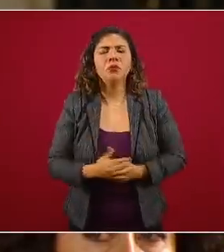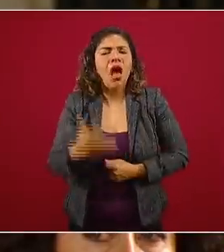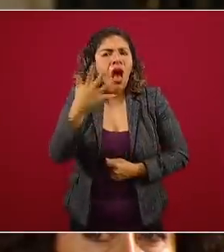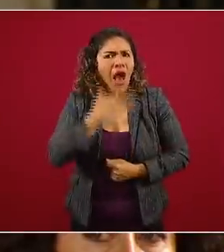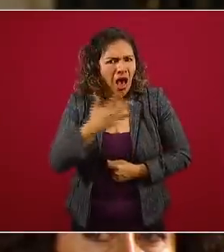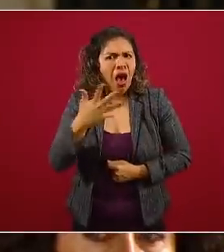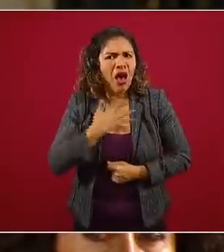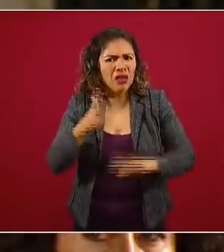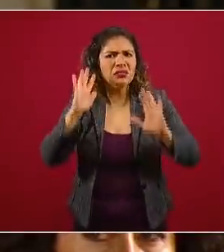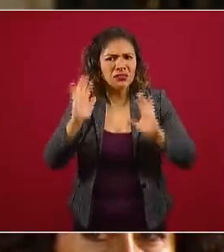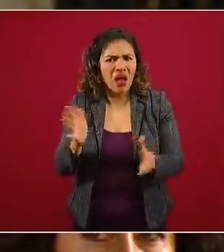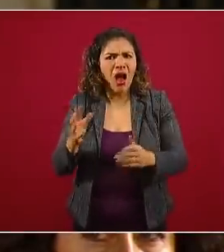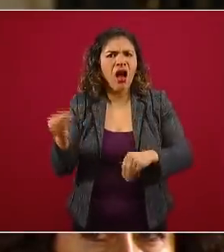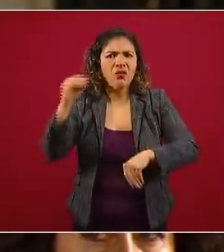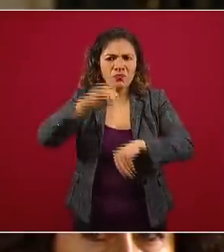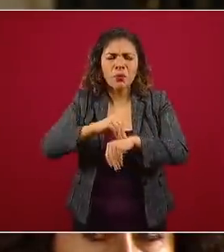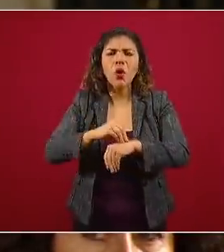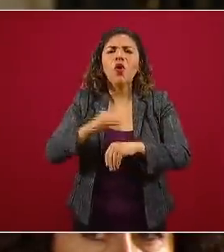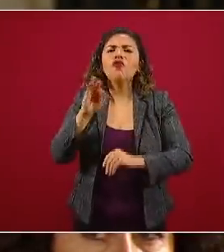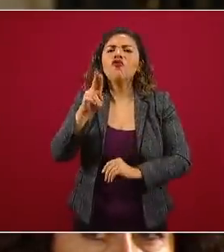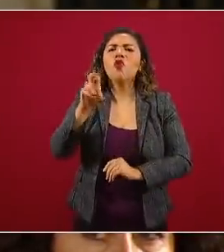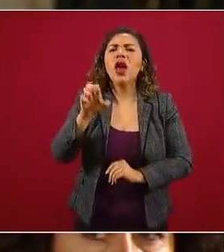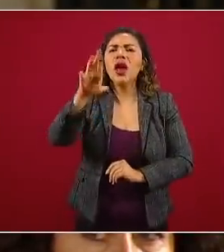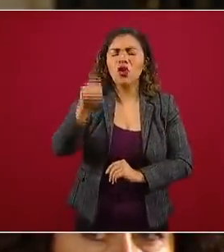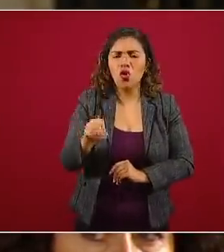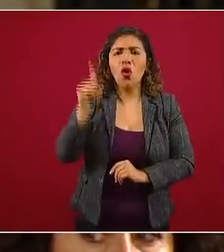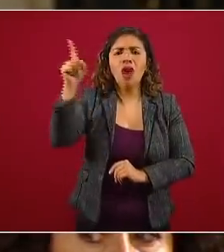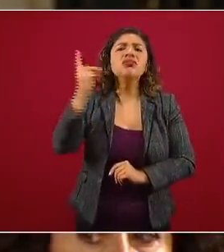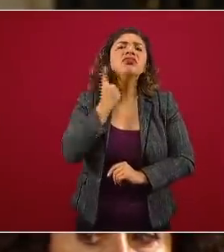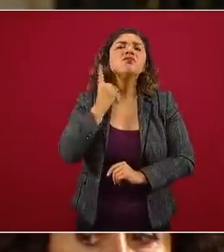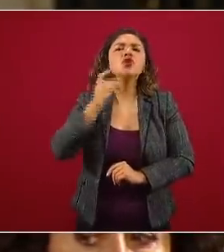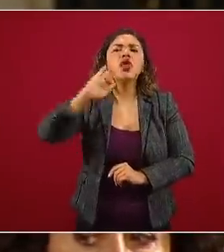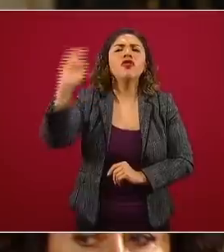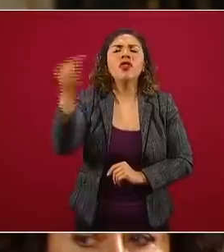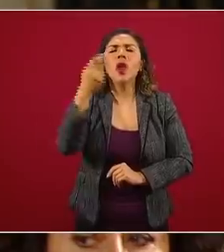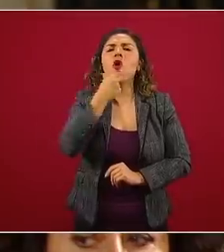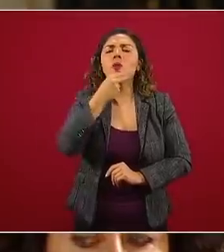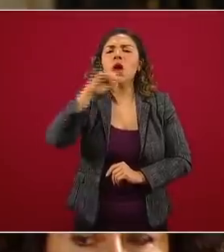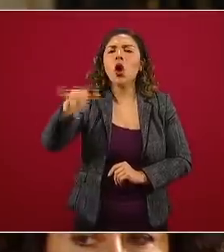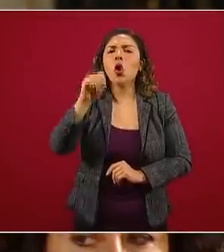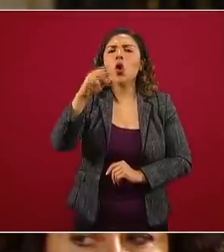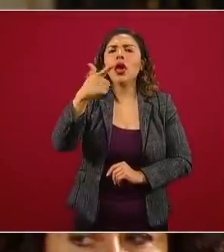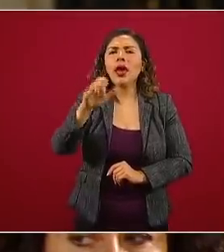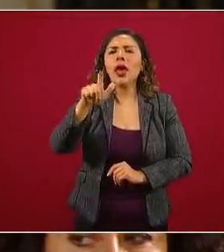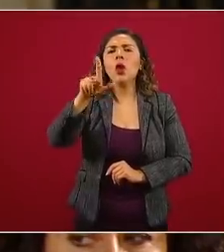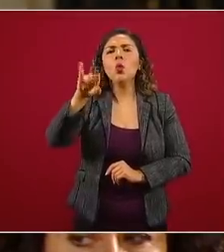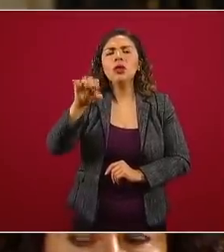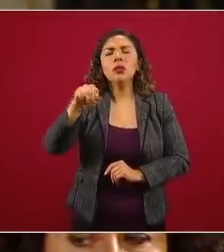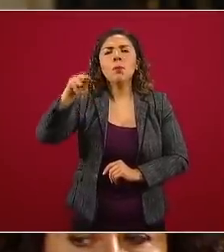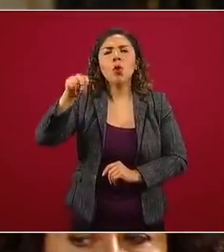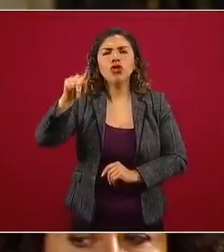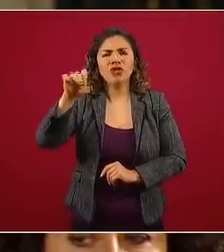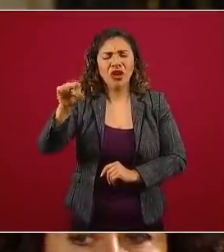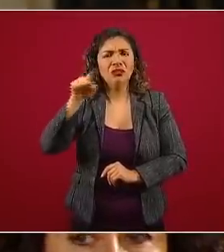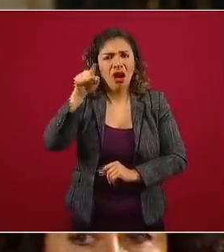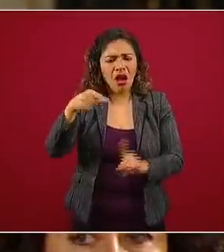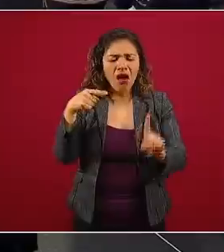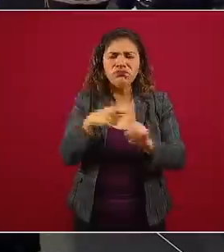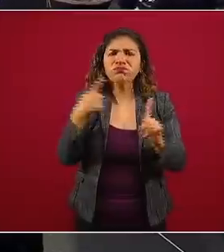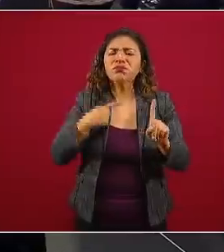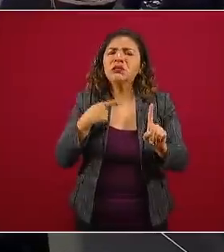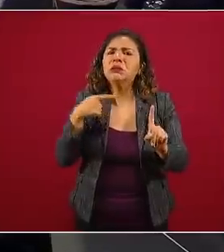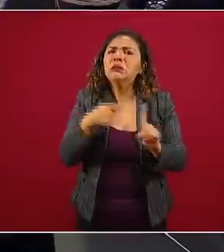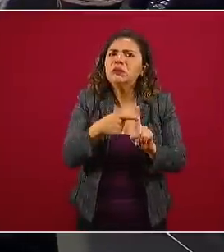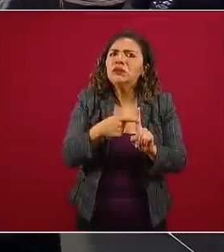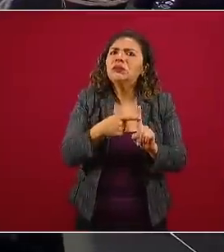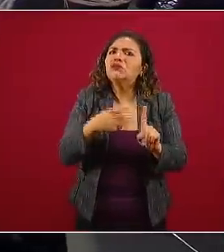fueron fue fueron el diputado federal es jorge luis montes nieves ha sido objeto de esta de